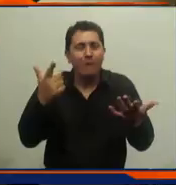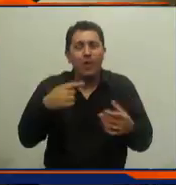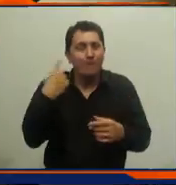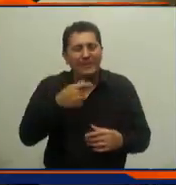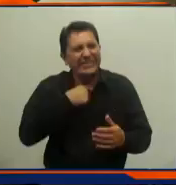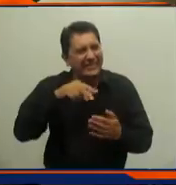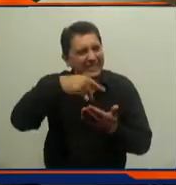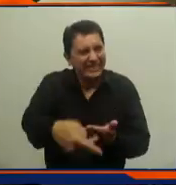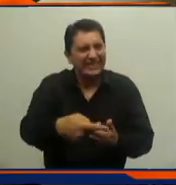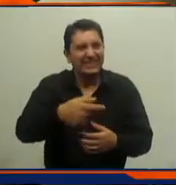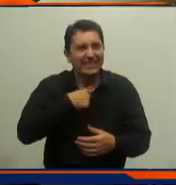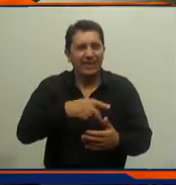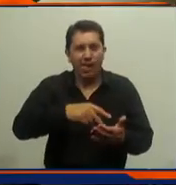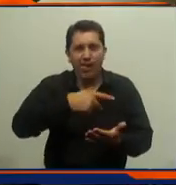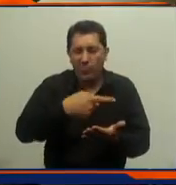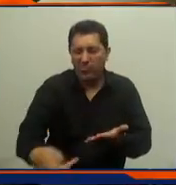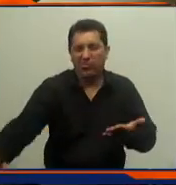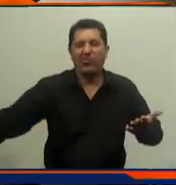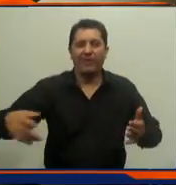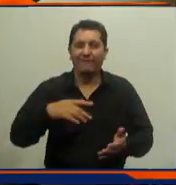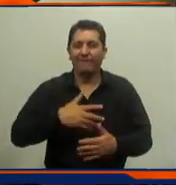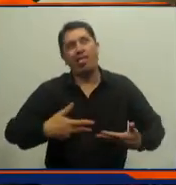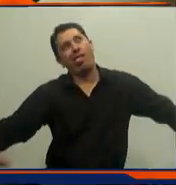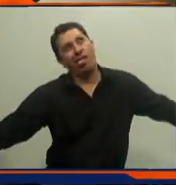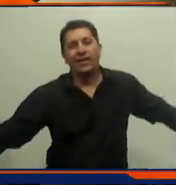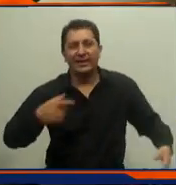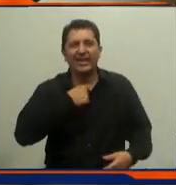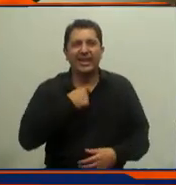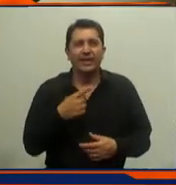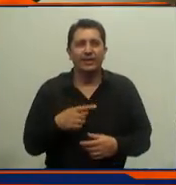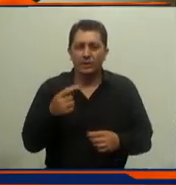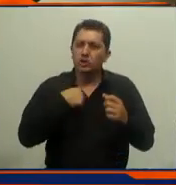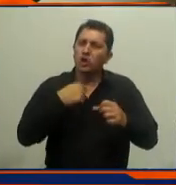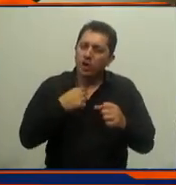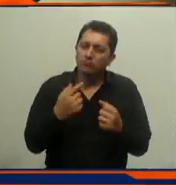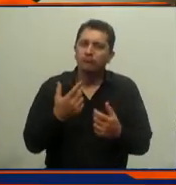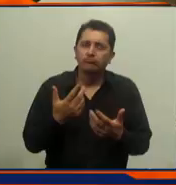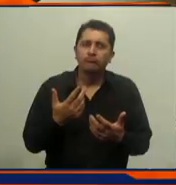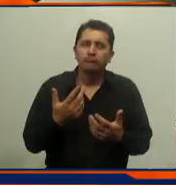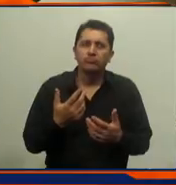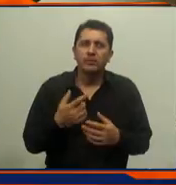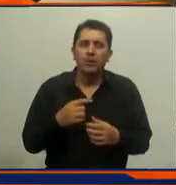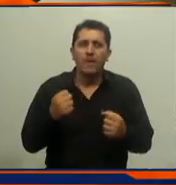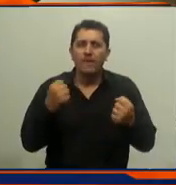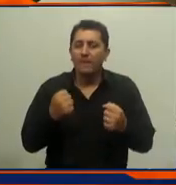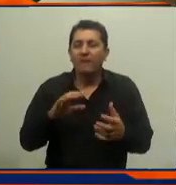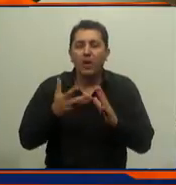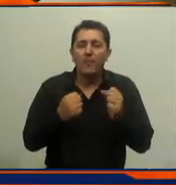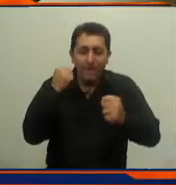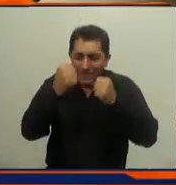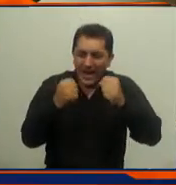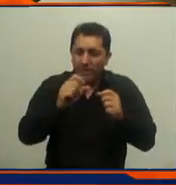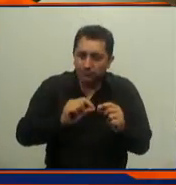quería que se desparramará vamos a armar y pronto pero básicamente quería hacer una una pelea de menor a mayor